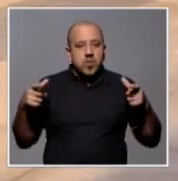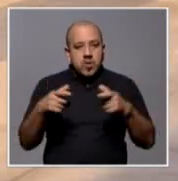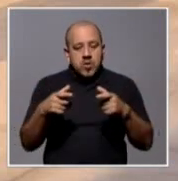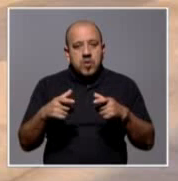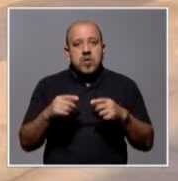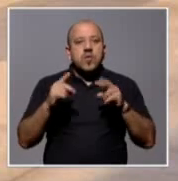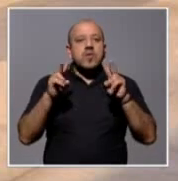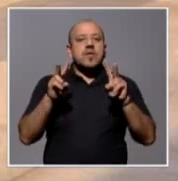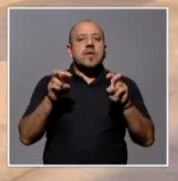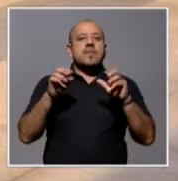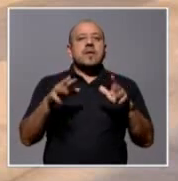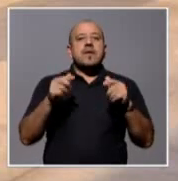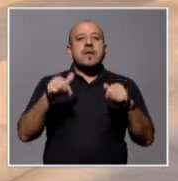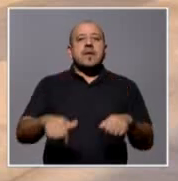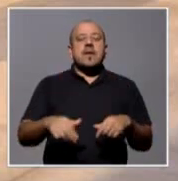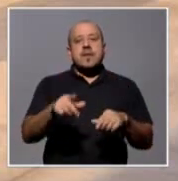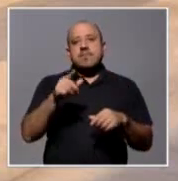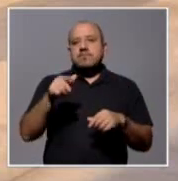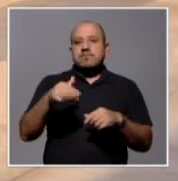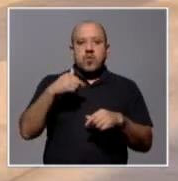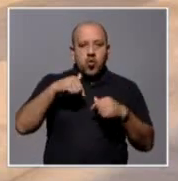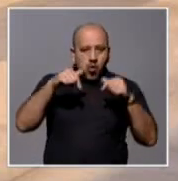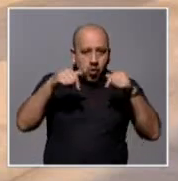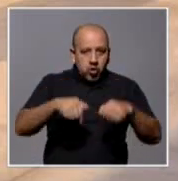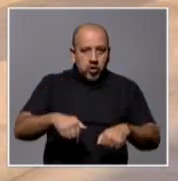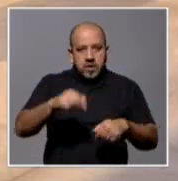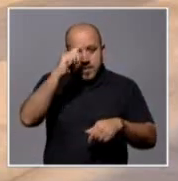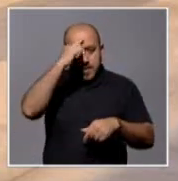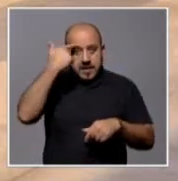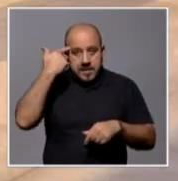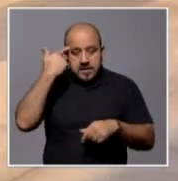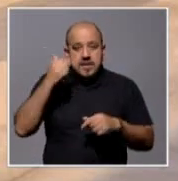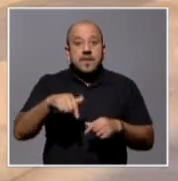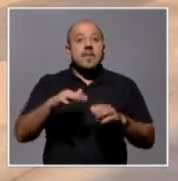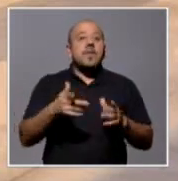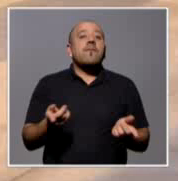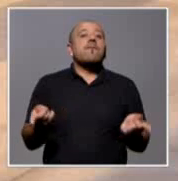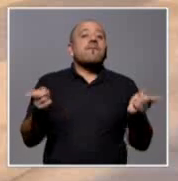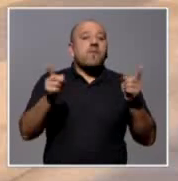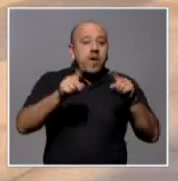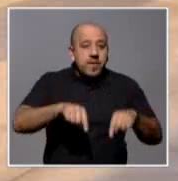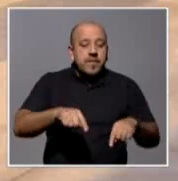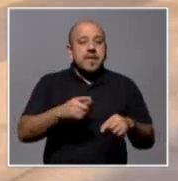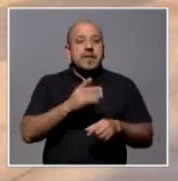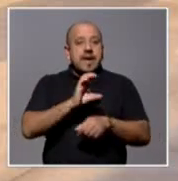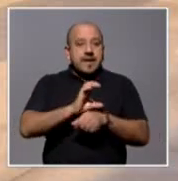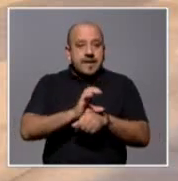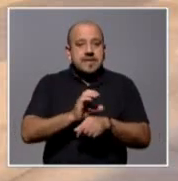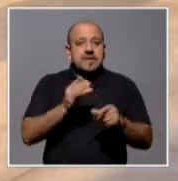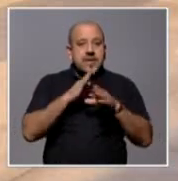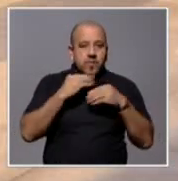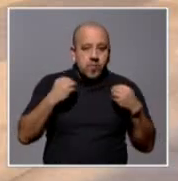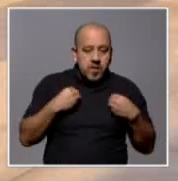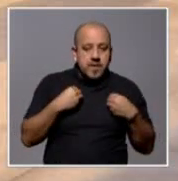también con los anuncios que va a estar dando el propio presidente Luis Lacalle Pou en la noche sobre el retorno progresivo de las clases